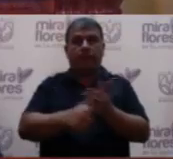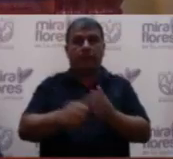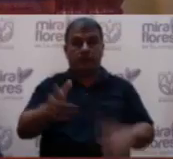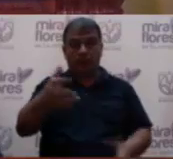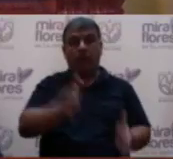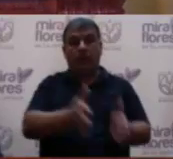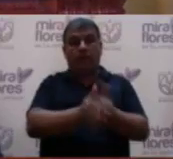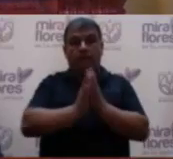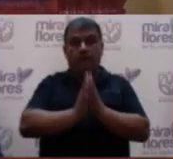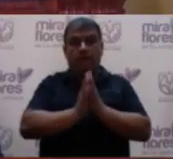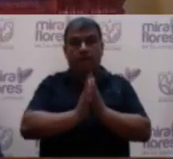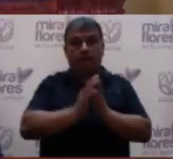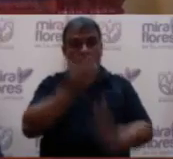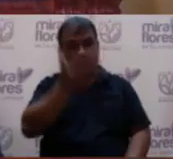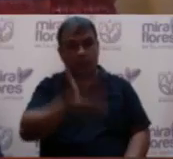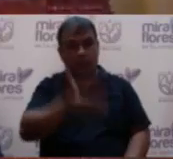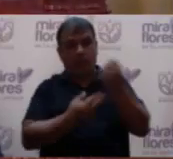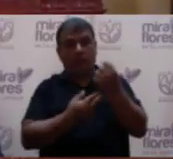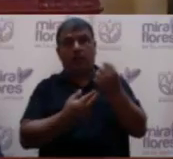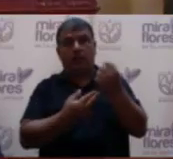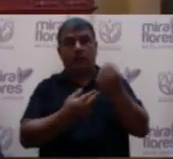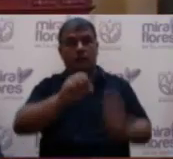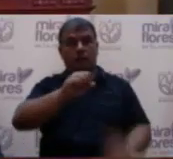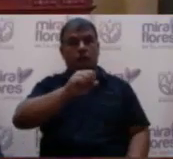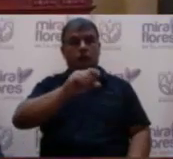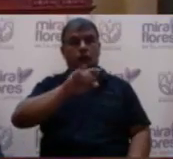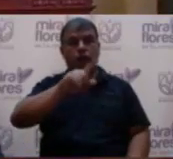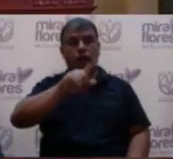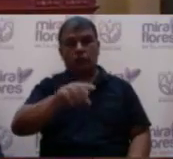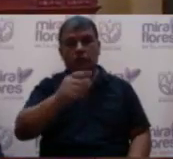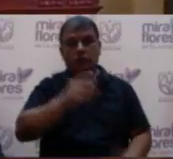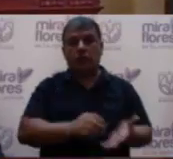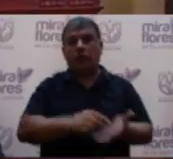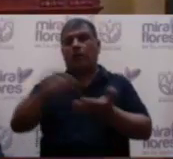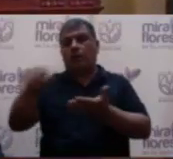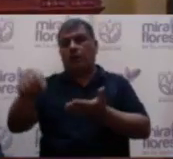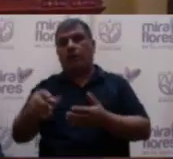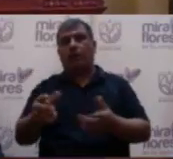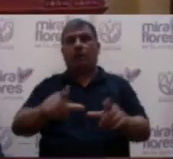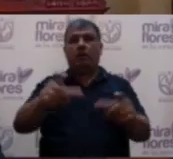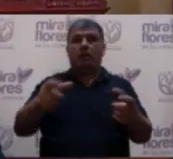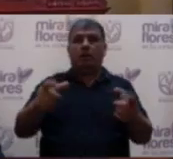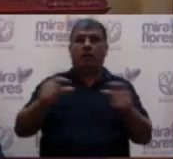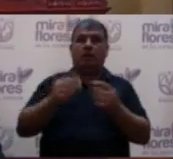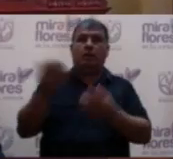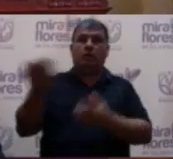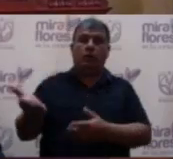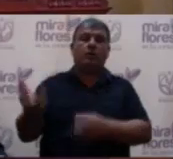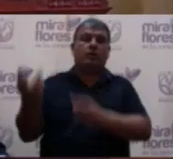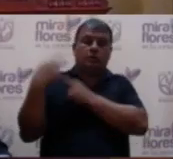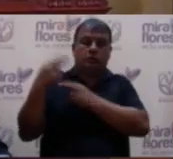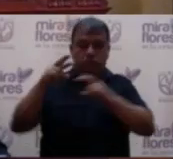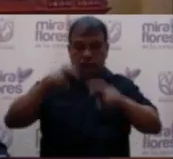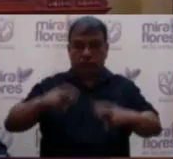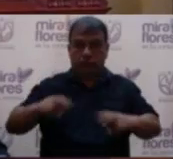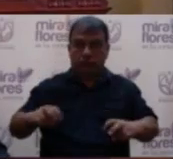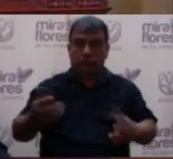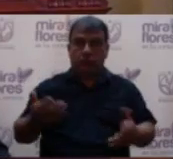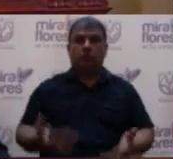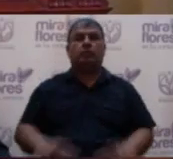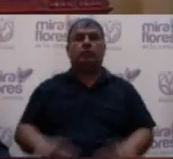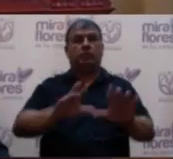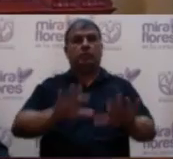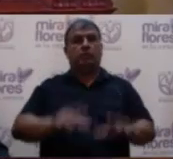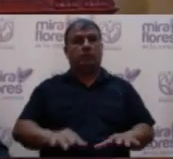solicitud presentada por el regidor Sousa ha sido derivada a la unidad orgánica competente para su informe correspondiente. Muy